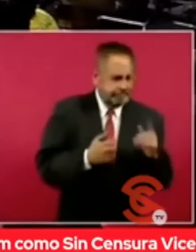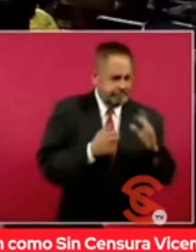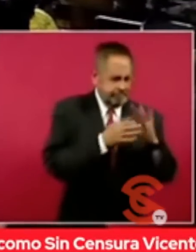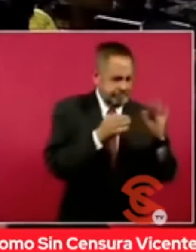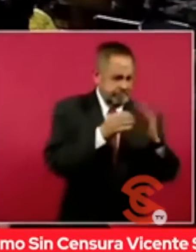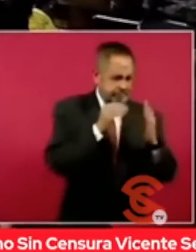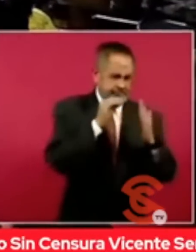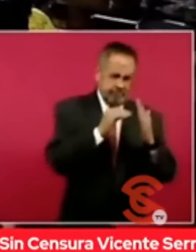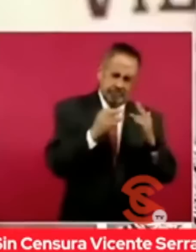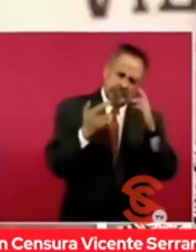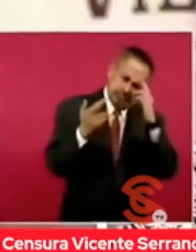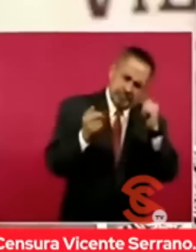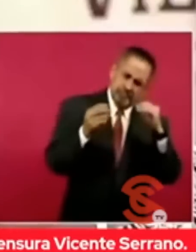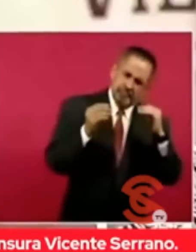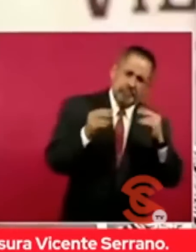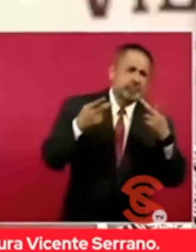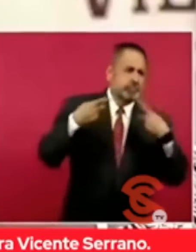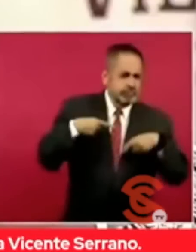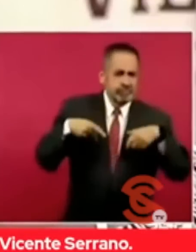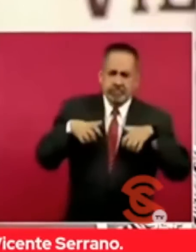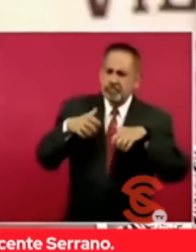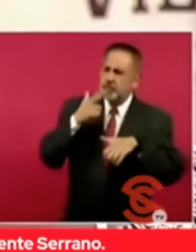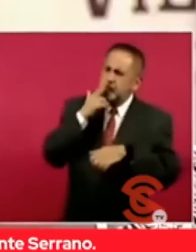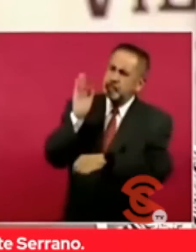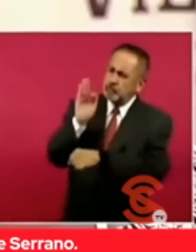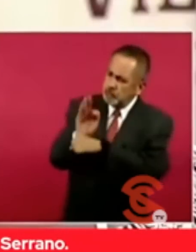argumentación, no aparece el pueblo.